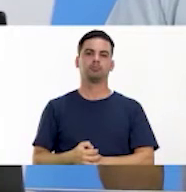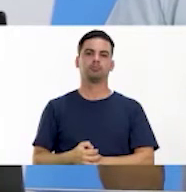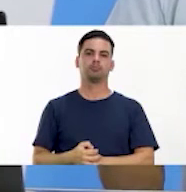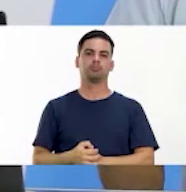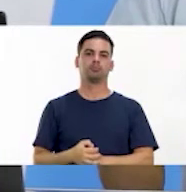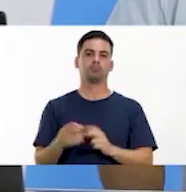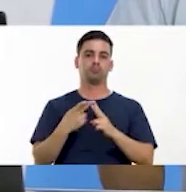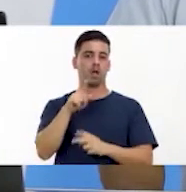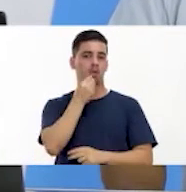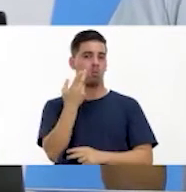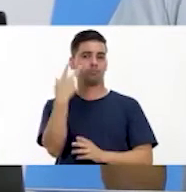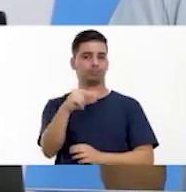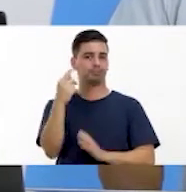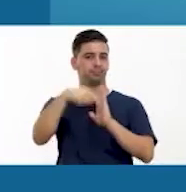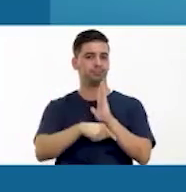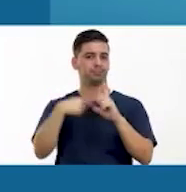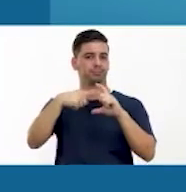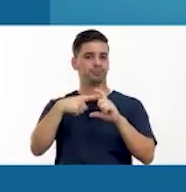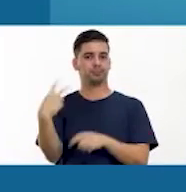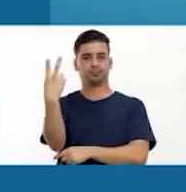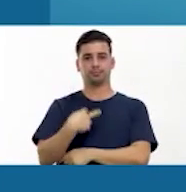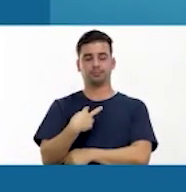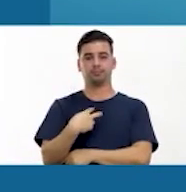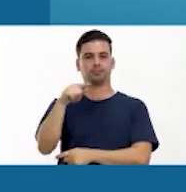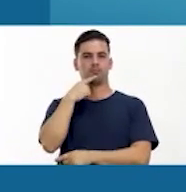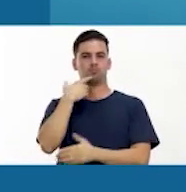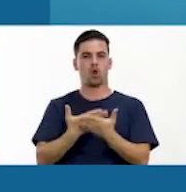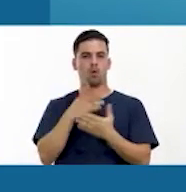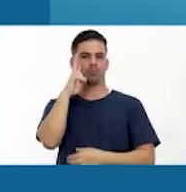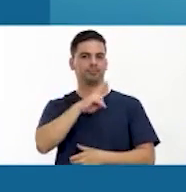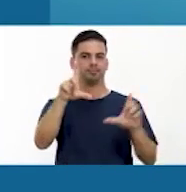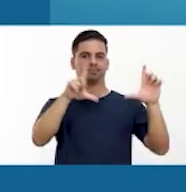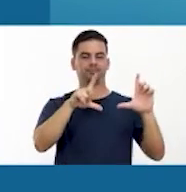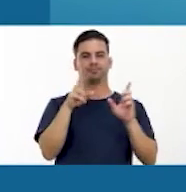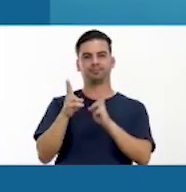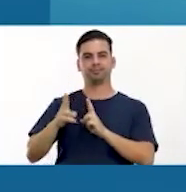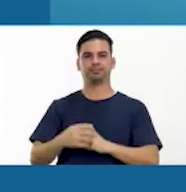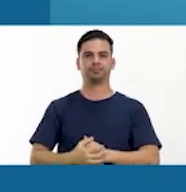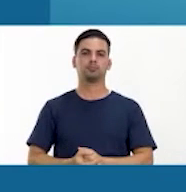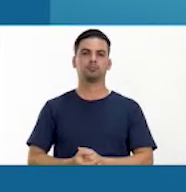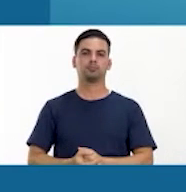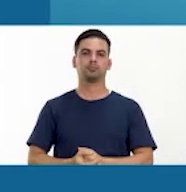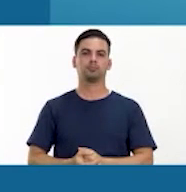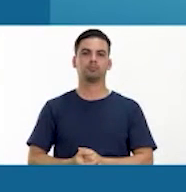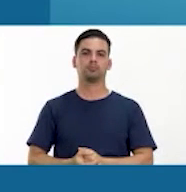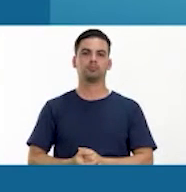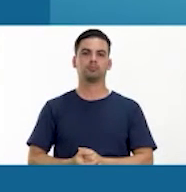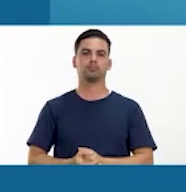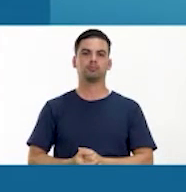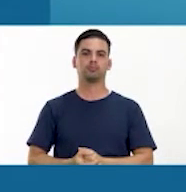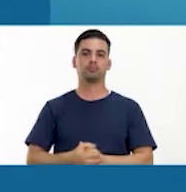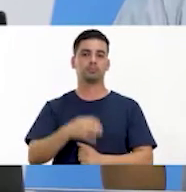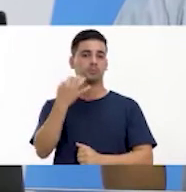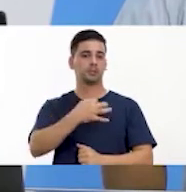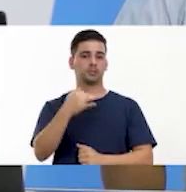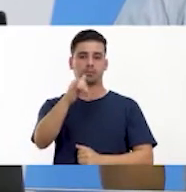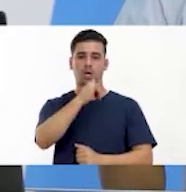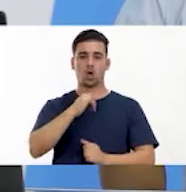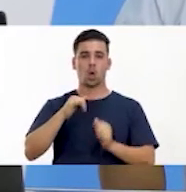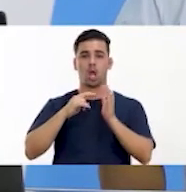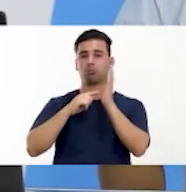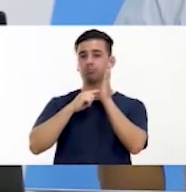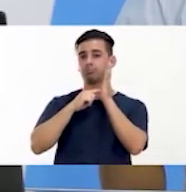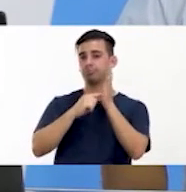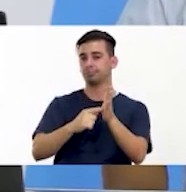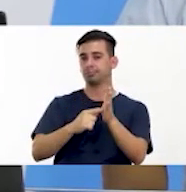Para que se ejerciten y se autoevalúen, les propongo las siguientes actividades que aparecen en pantalla. Como siempre les aconsejo,